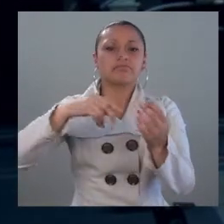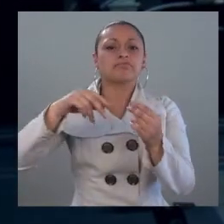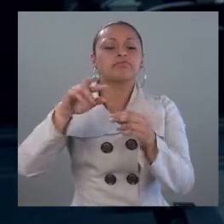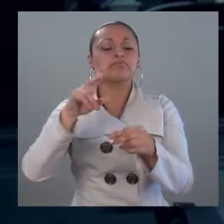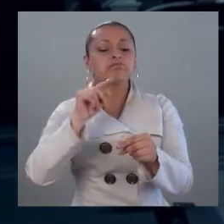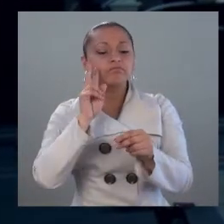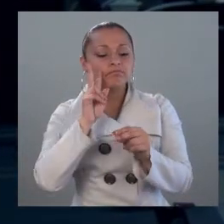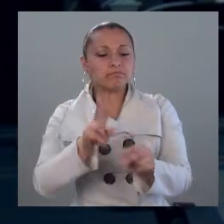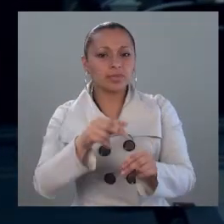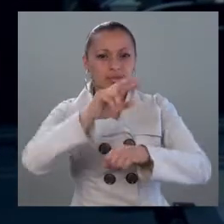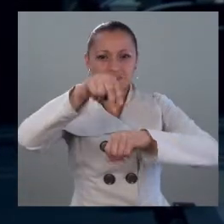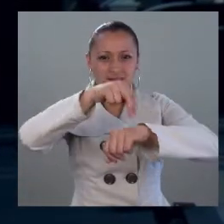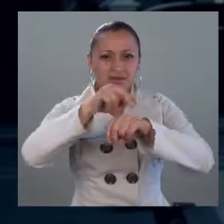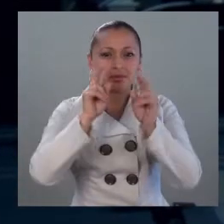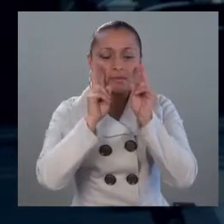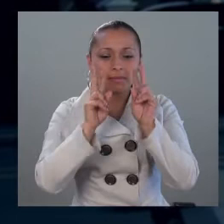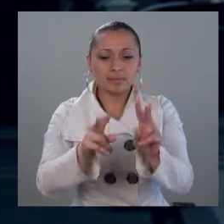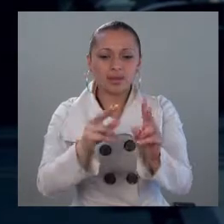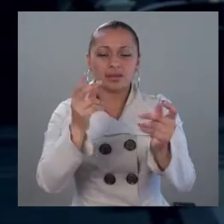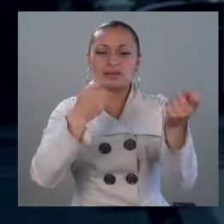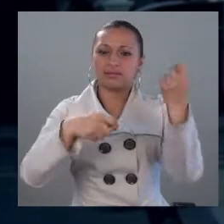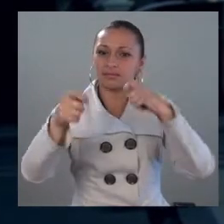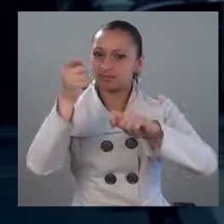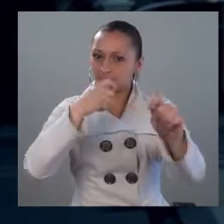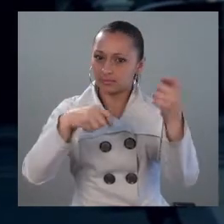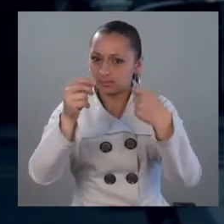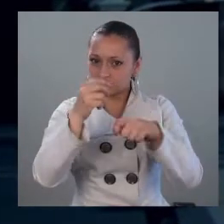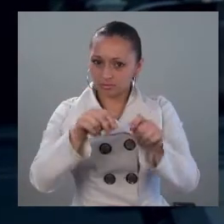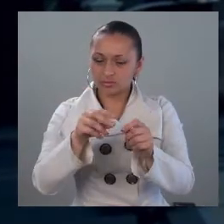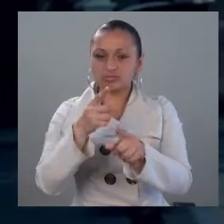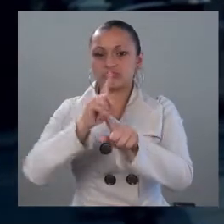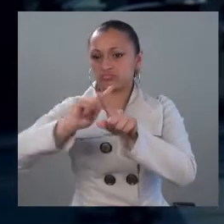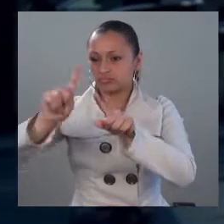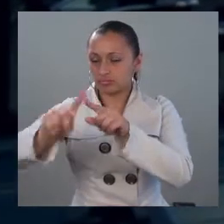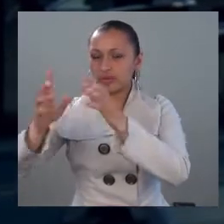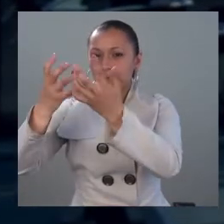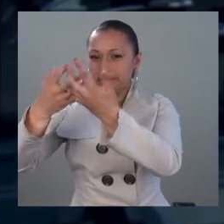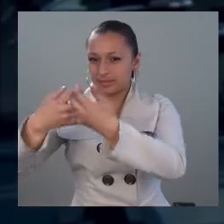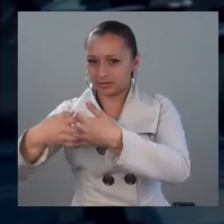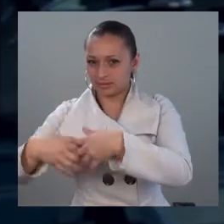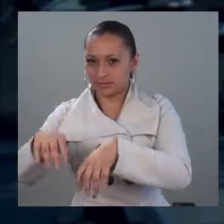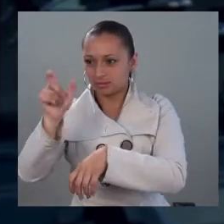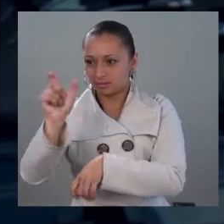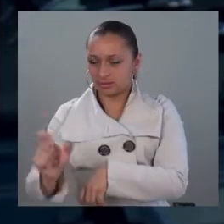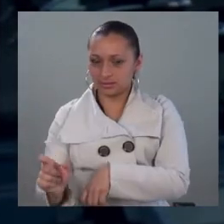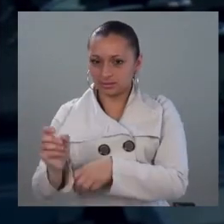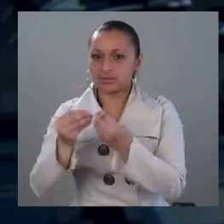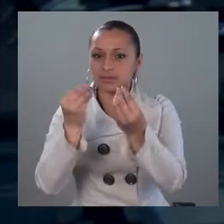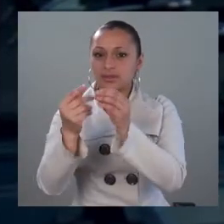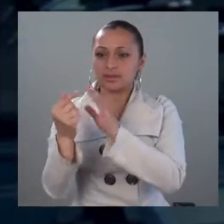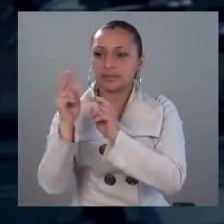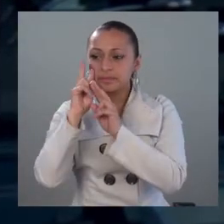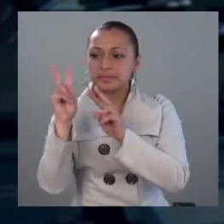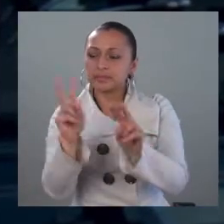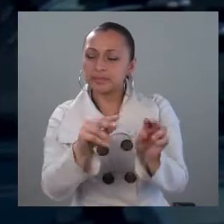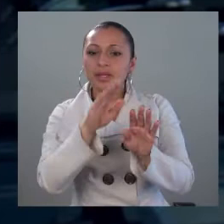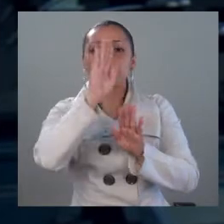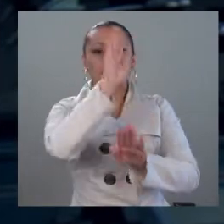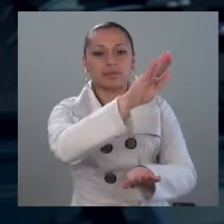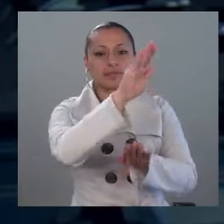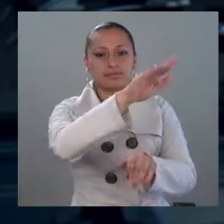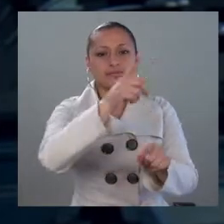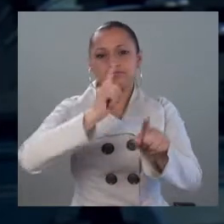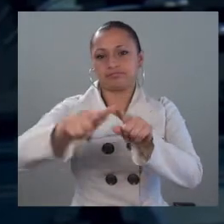negocios. Venimos con los empresarios coreanos y ellos representando